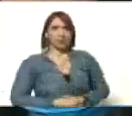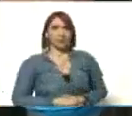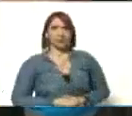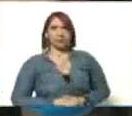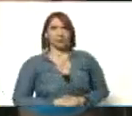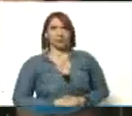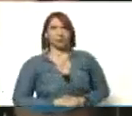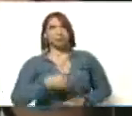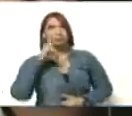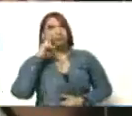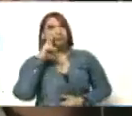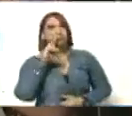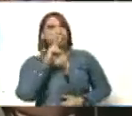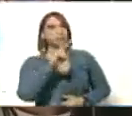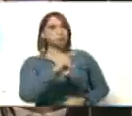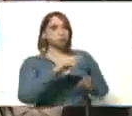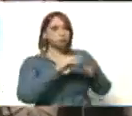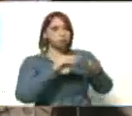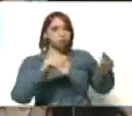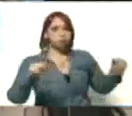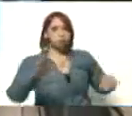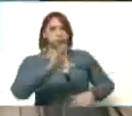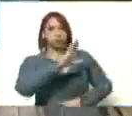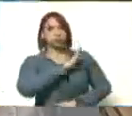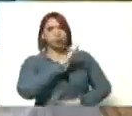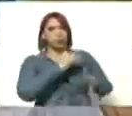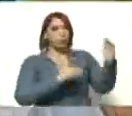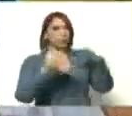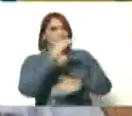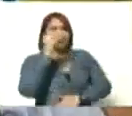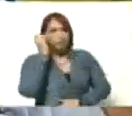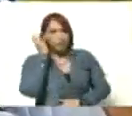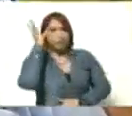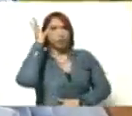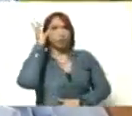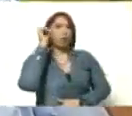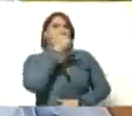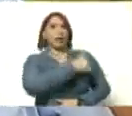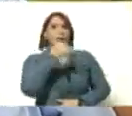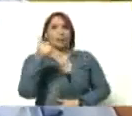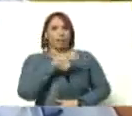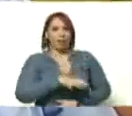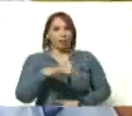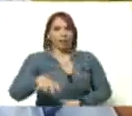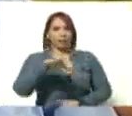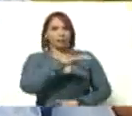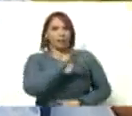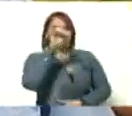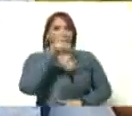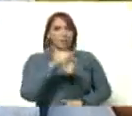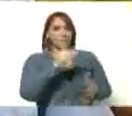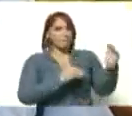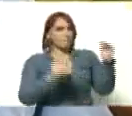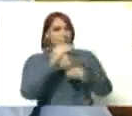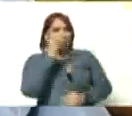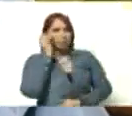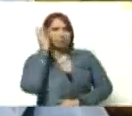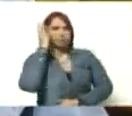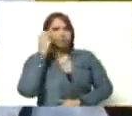definitivamente visualizar en el territorio las potencialidades por región y también las potencialidades que brinda